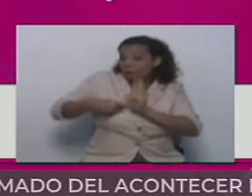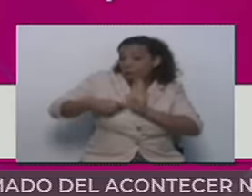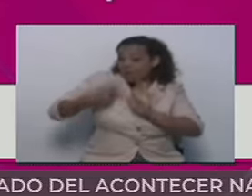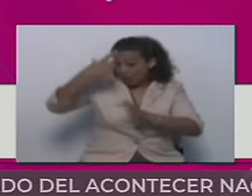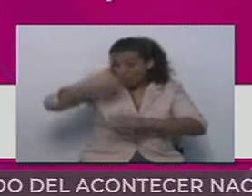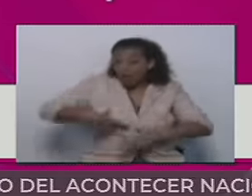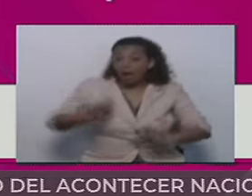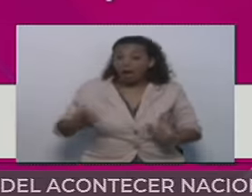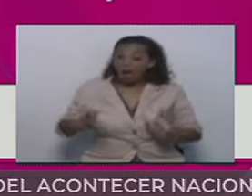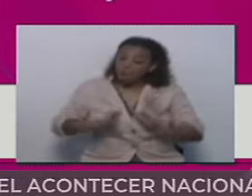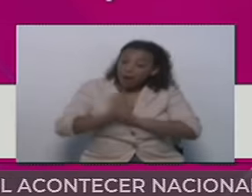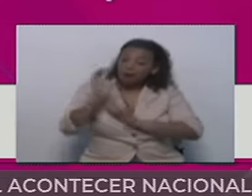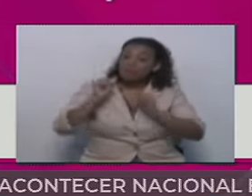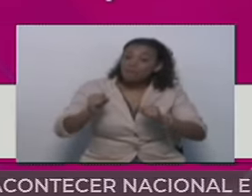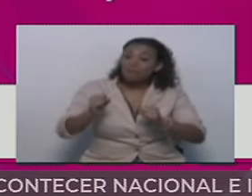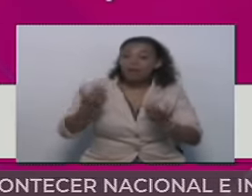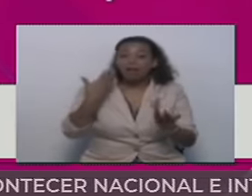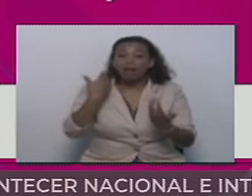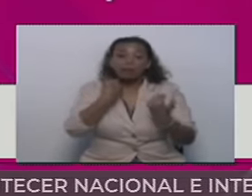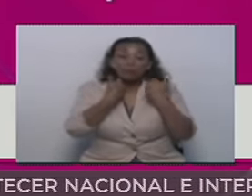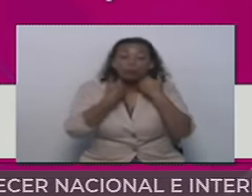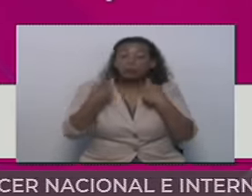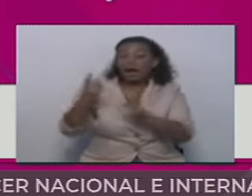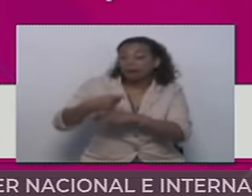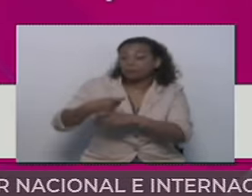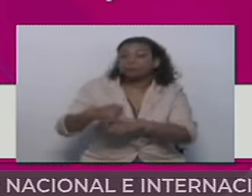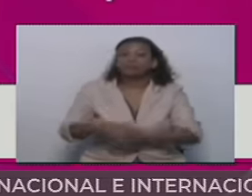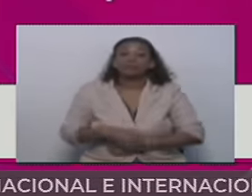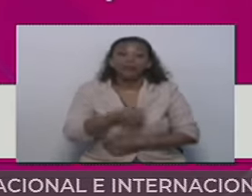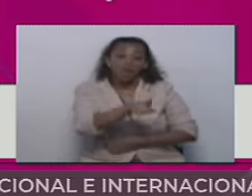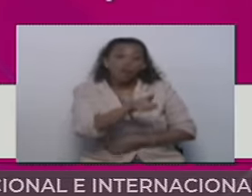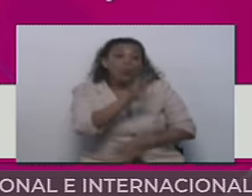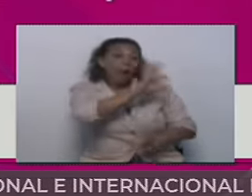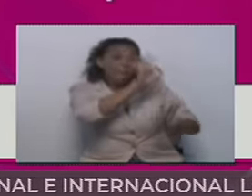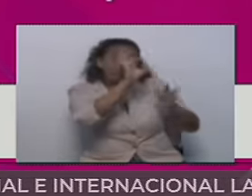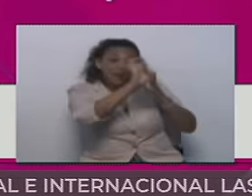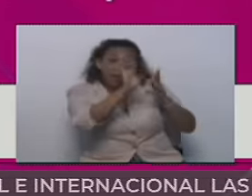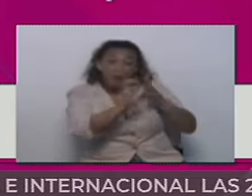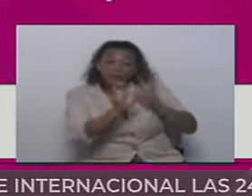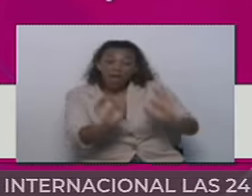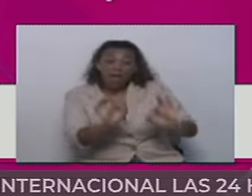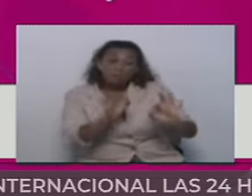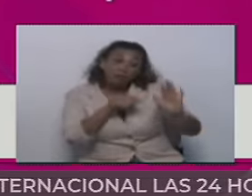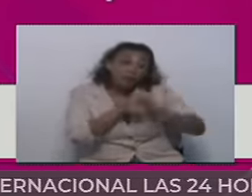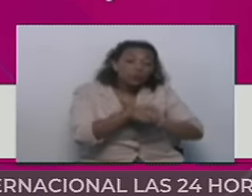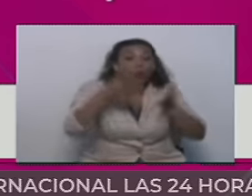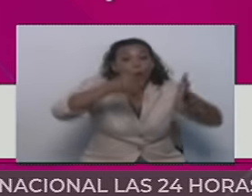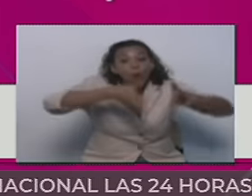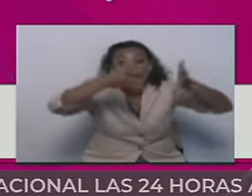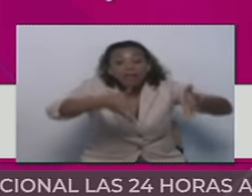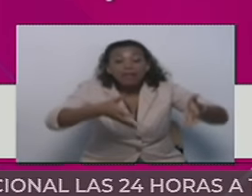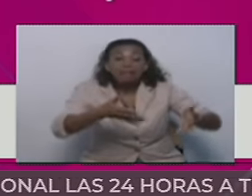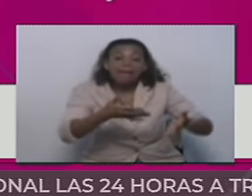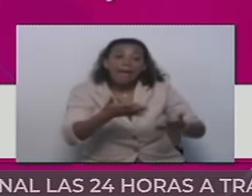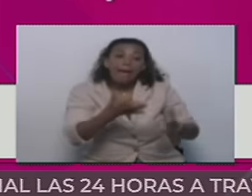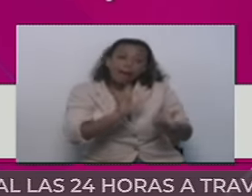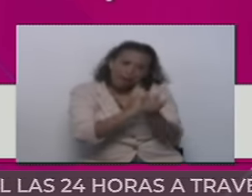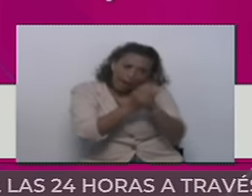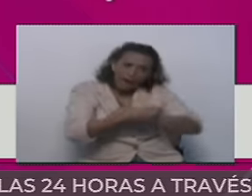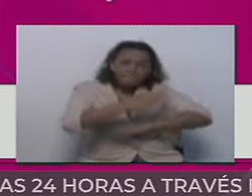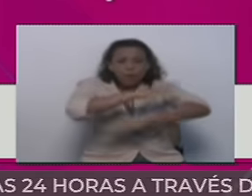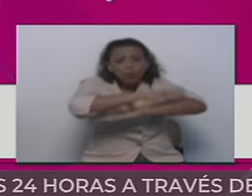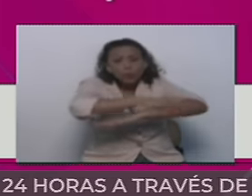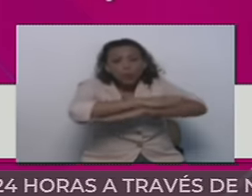el avance, en este caso, de las enfermedades oncológicas. Entonces, ya hay una serie de elementos que están orientados hacia los hábitos alimenticios,